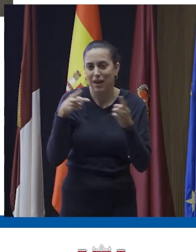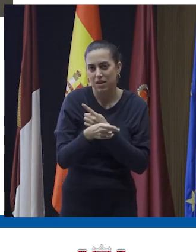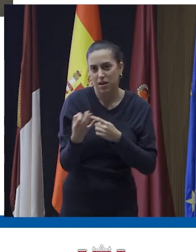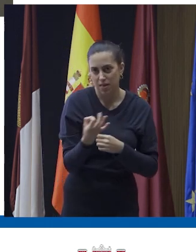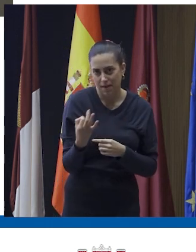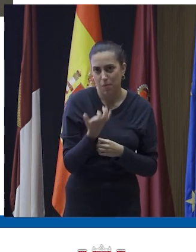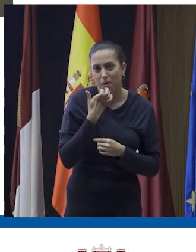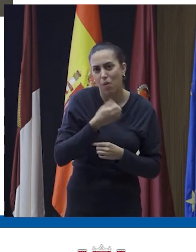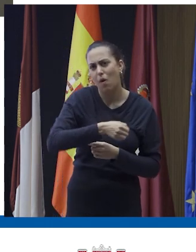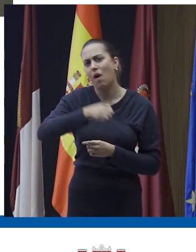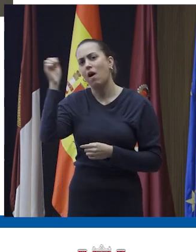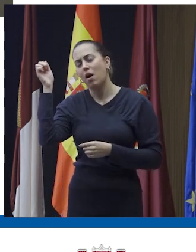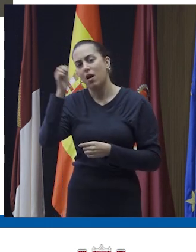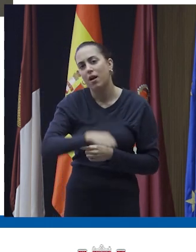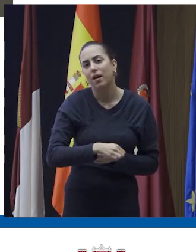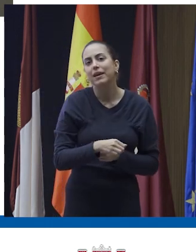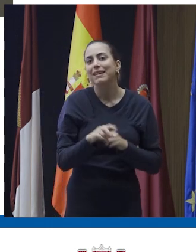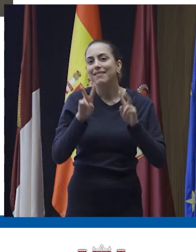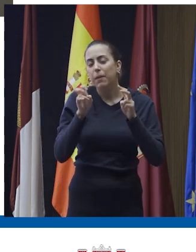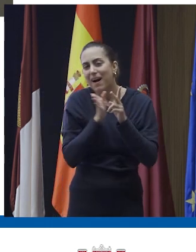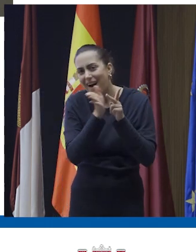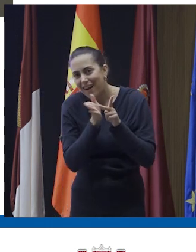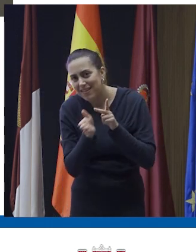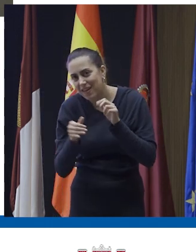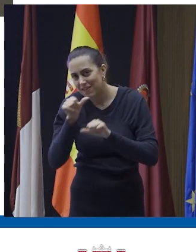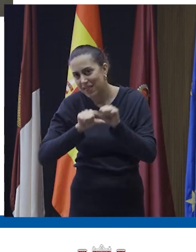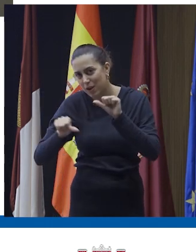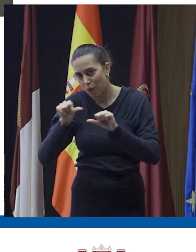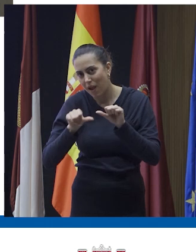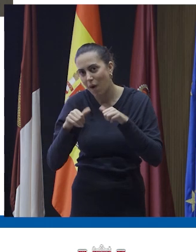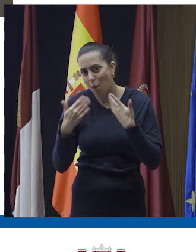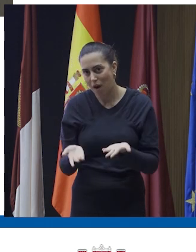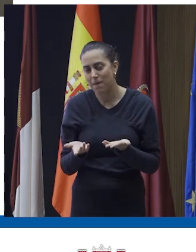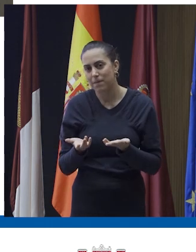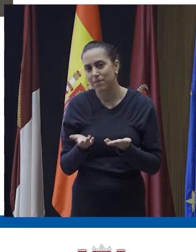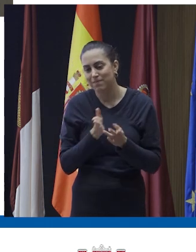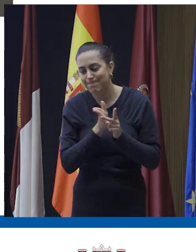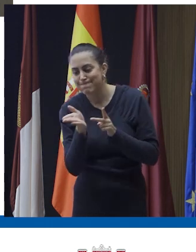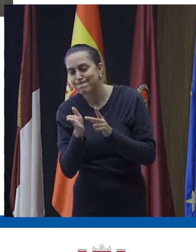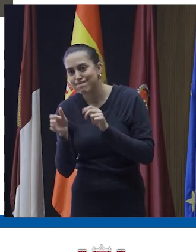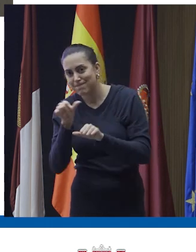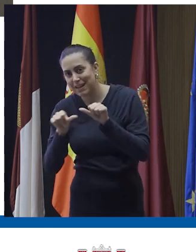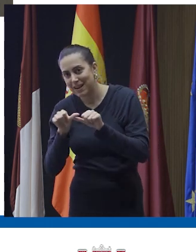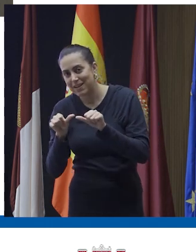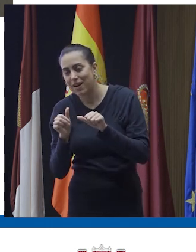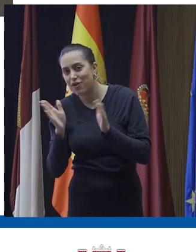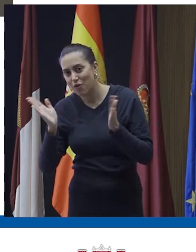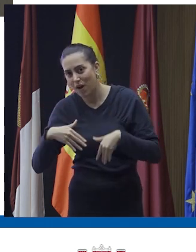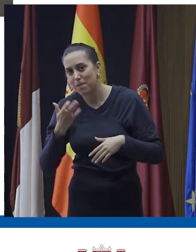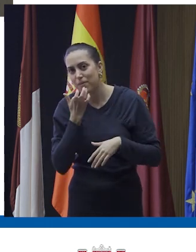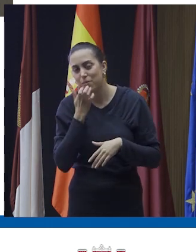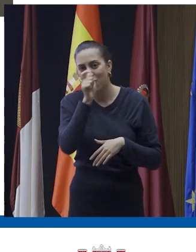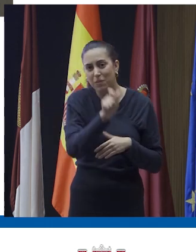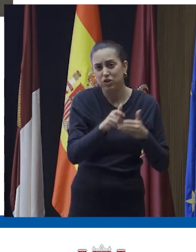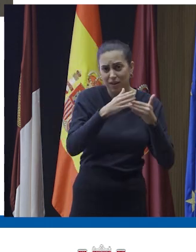cabezas. Respecto a las alternativas de la cirugía, no hay otra. Un paciente con catarata se tiene que operar